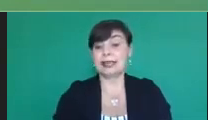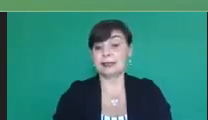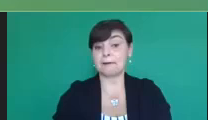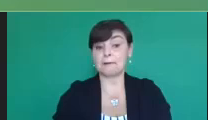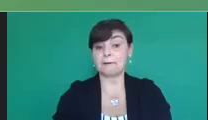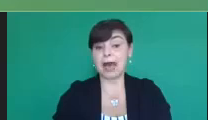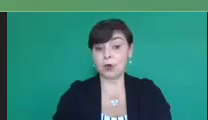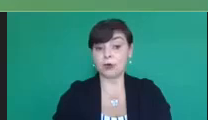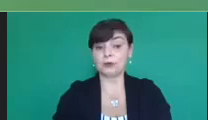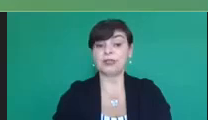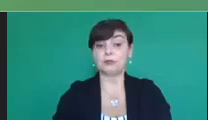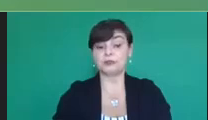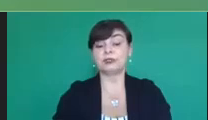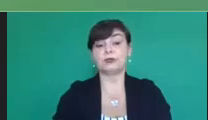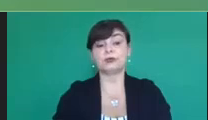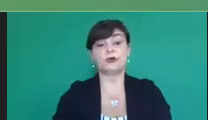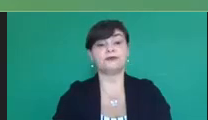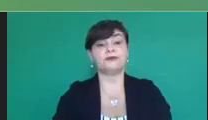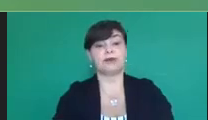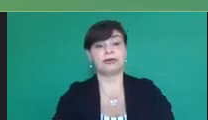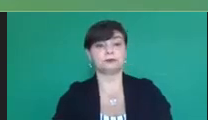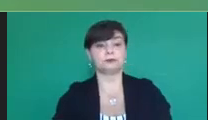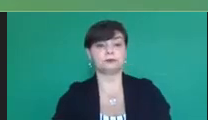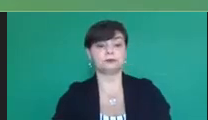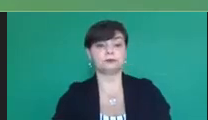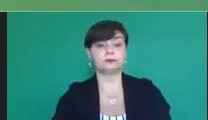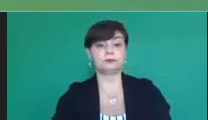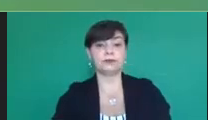bastante bajo de positivos confirmados.